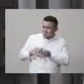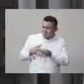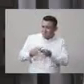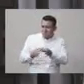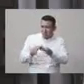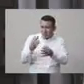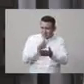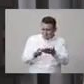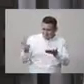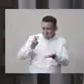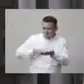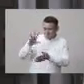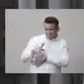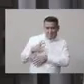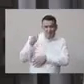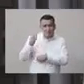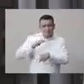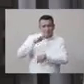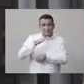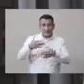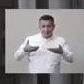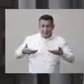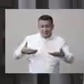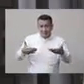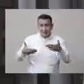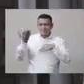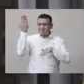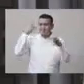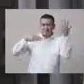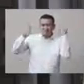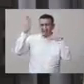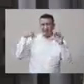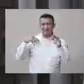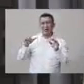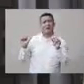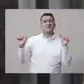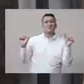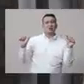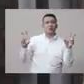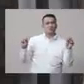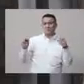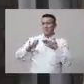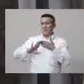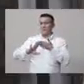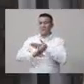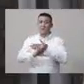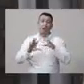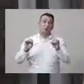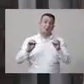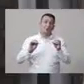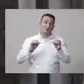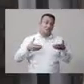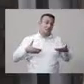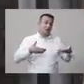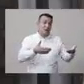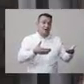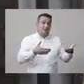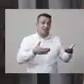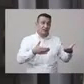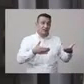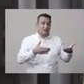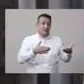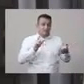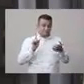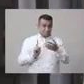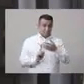redoblar esfuerzos, a evitar salir a la calle por cuestiones innecesarias y cuando lo hagamos, que sea con